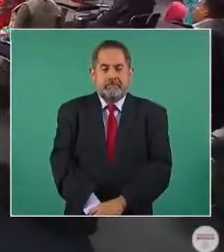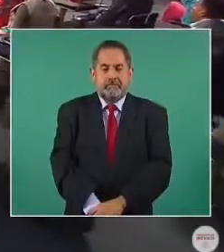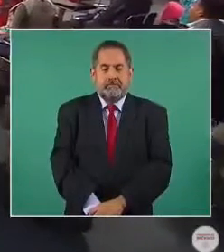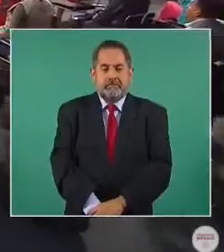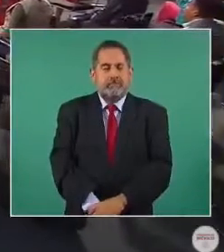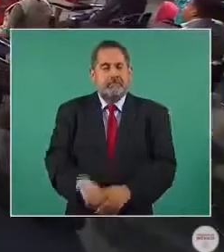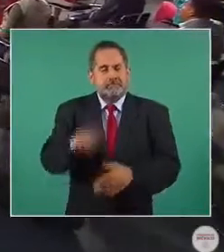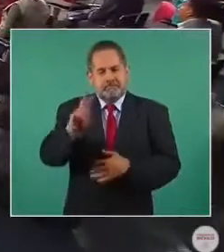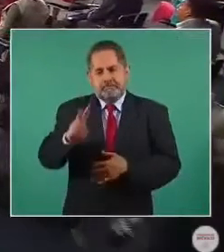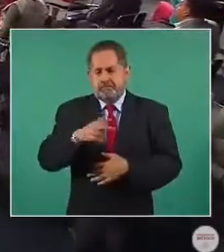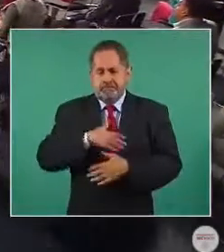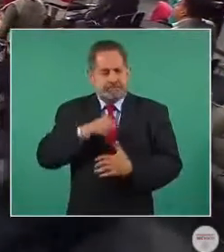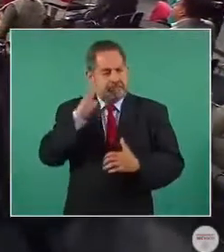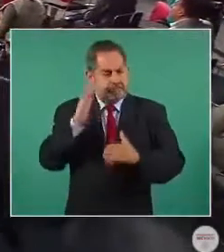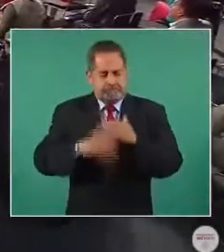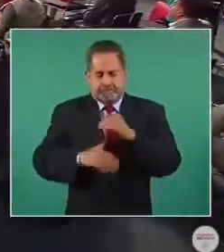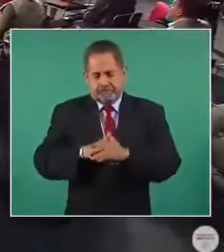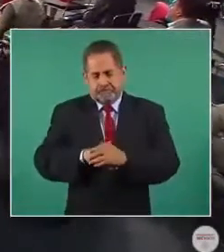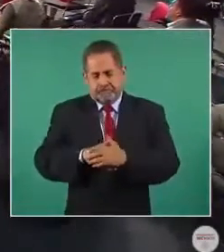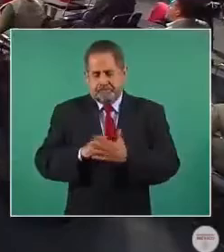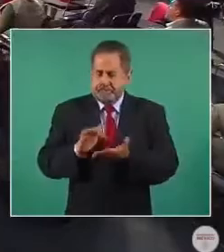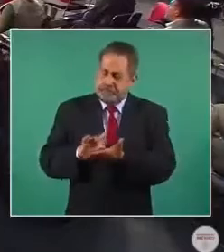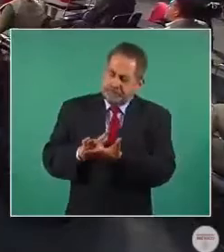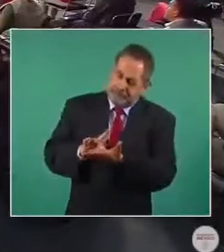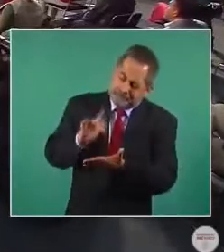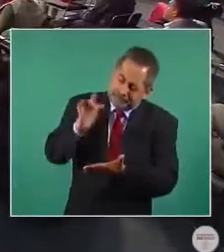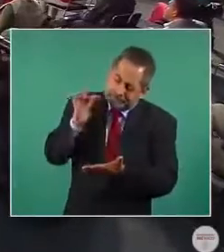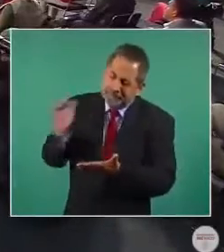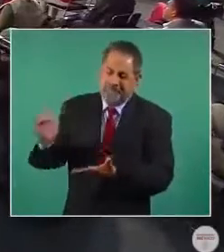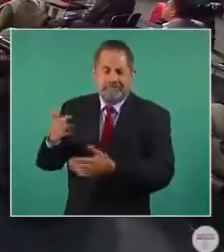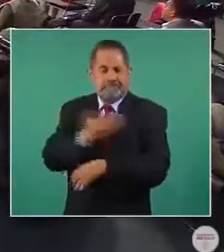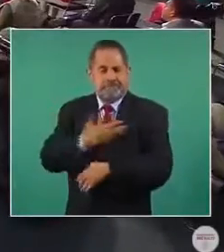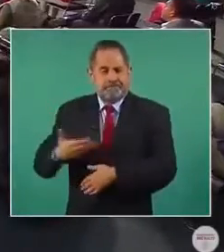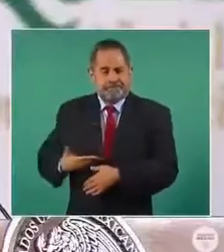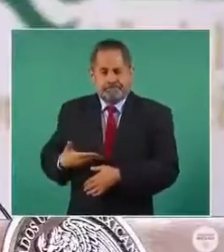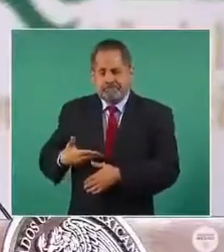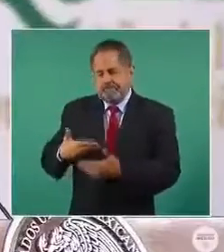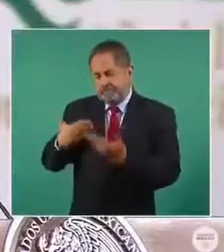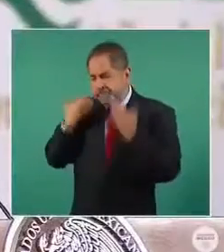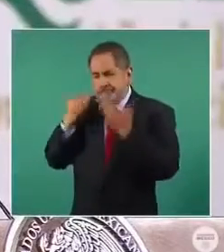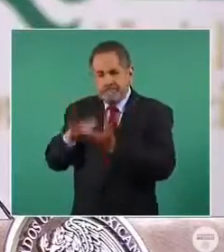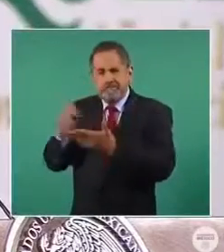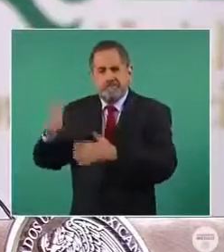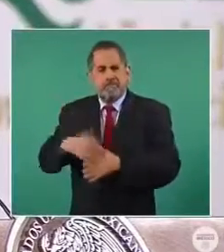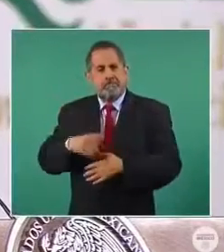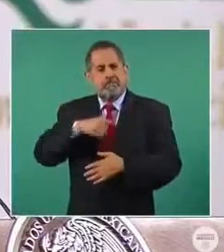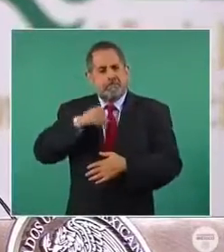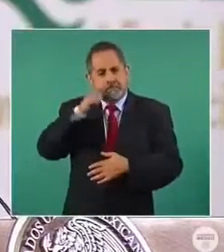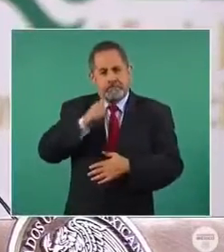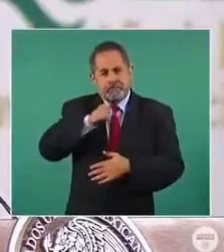Me voy muy agradecido con el presidente, me dio la oportunidad siempre de hacer las propuestas